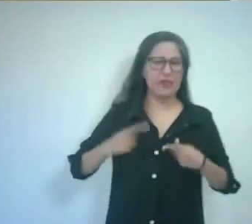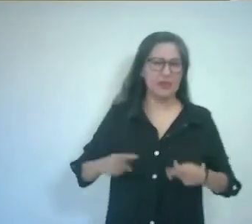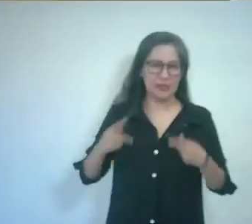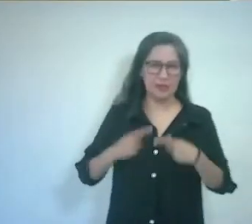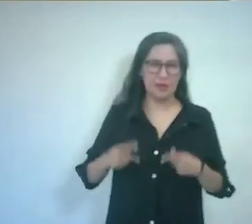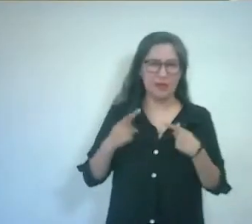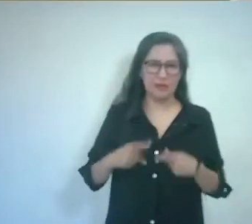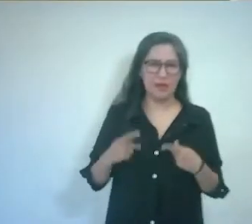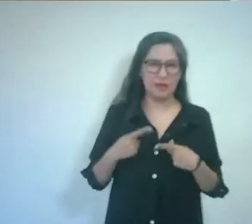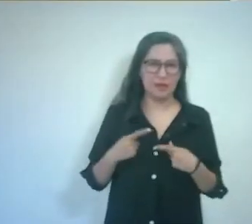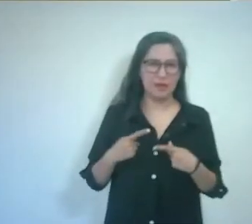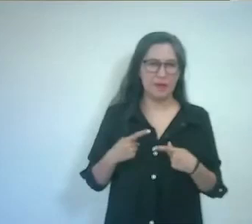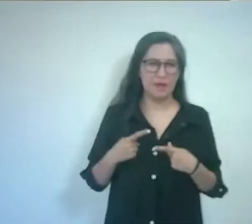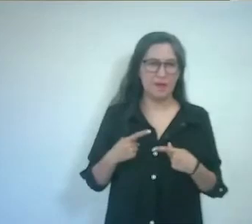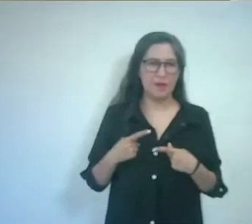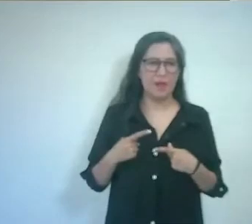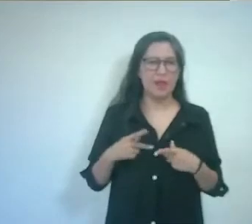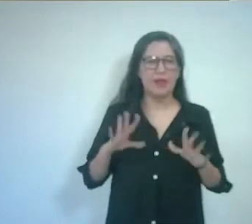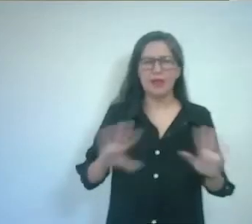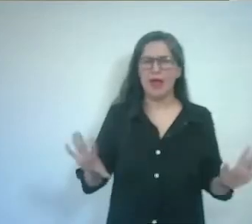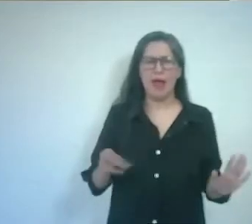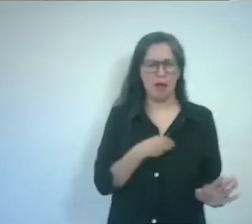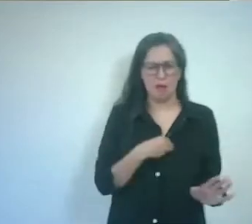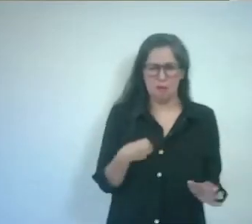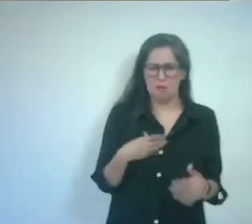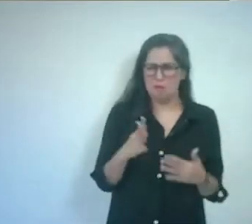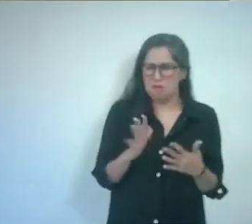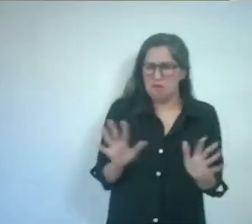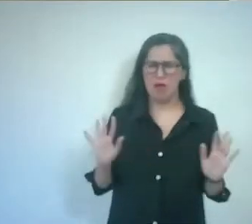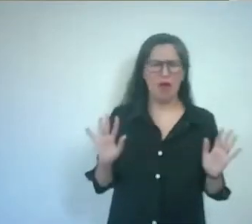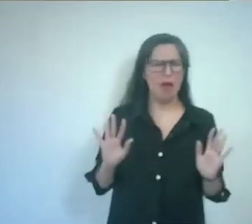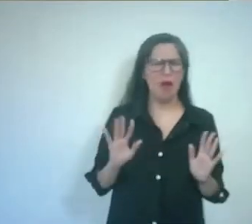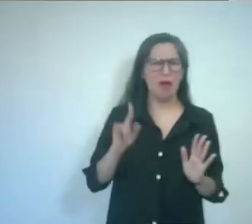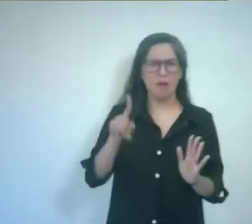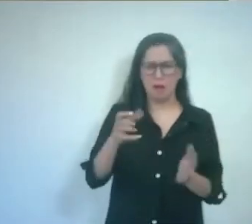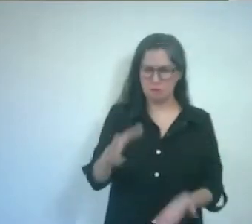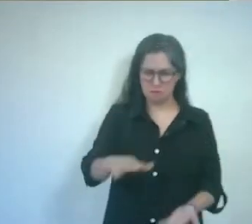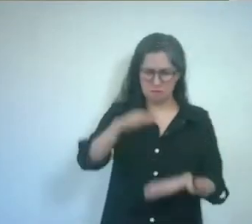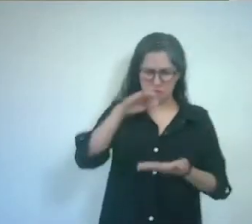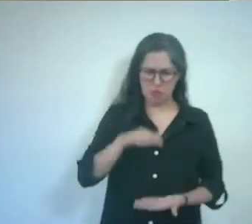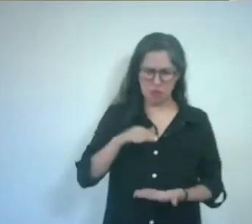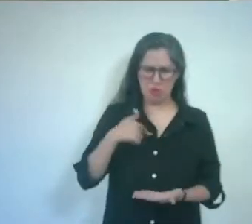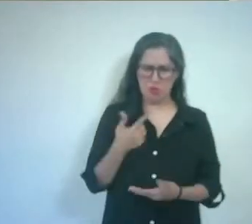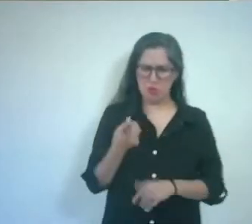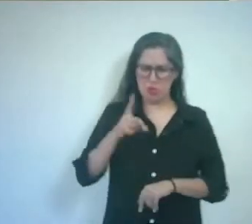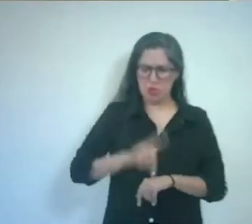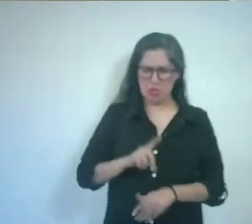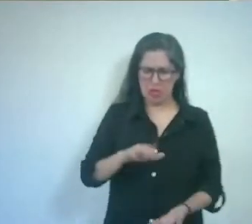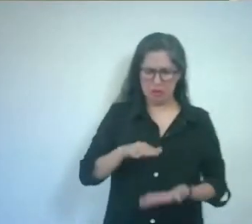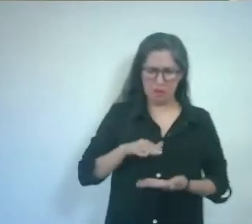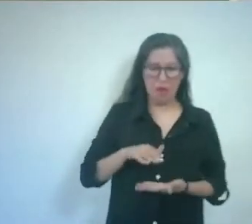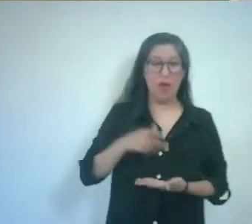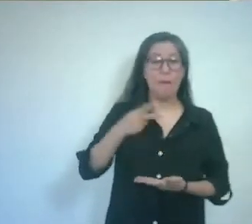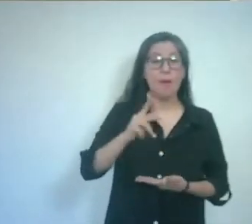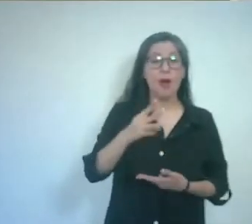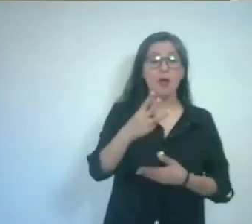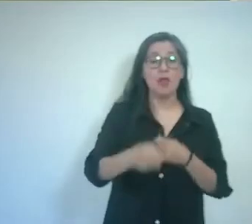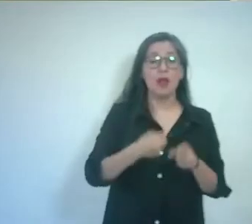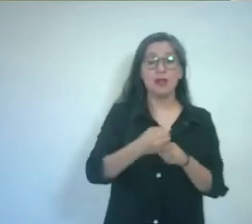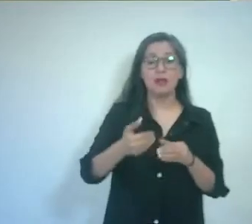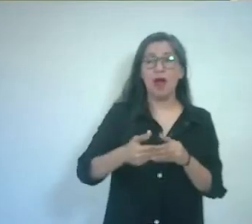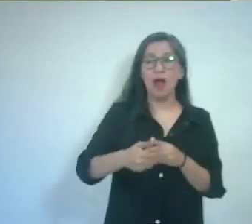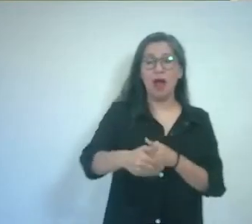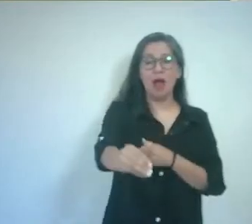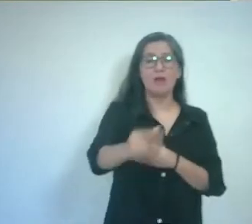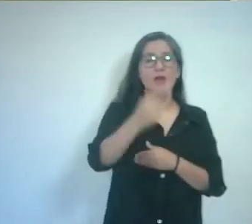va a conformar con una despensa que le dura un día, pero que tarda 3 años para